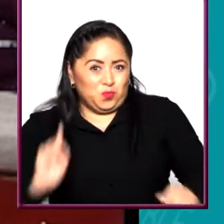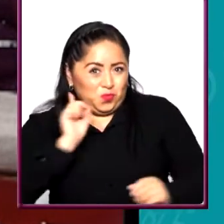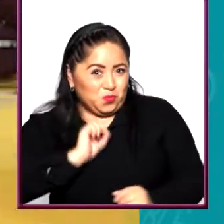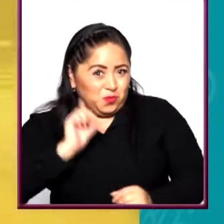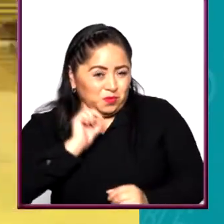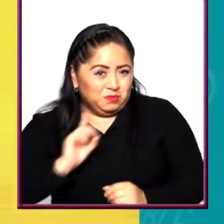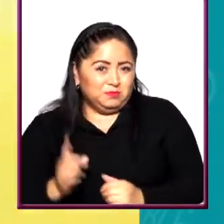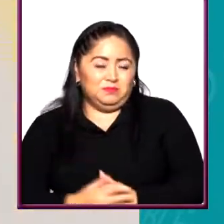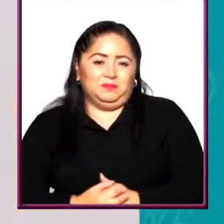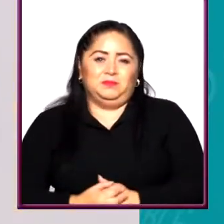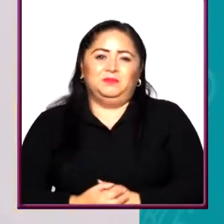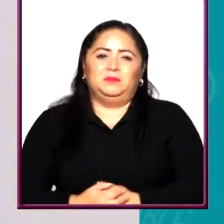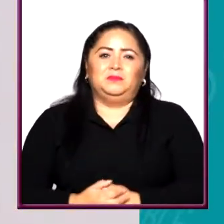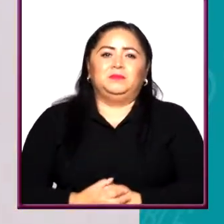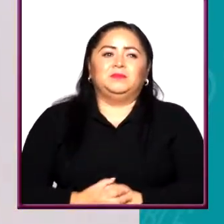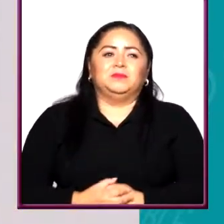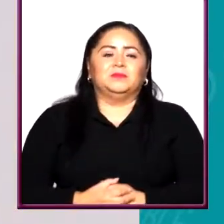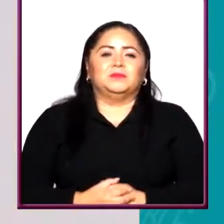partes?